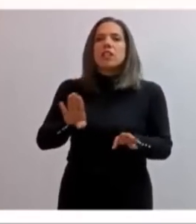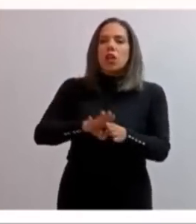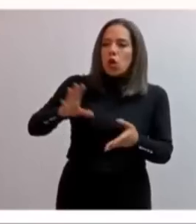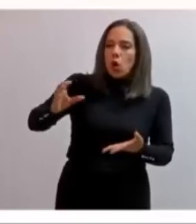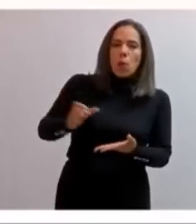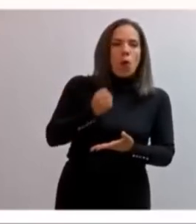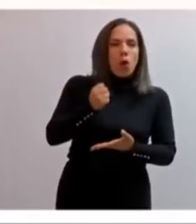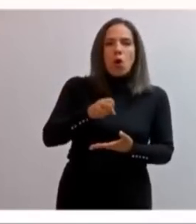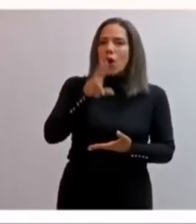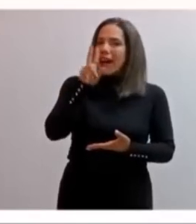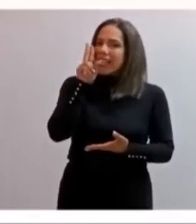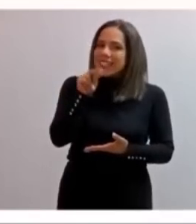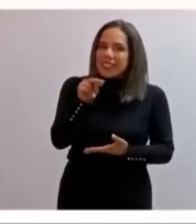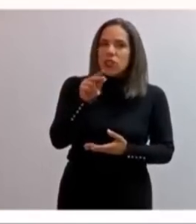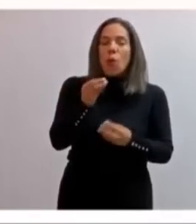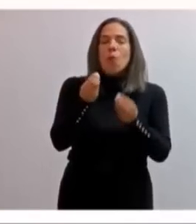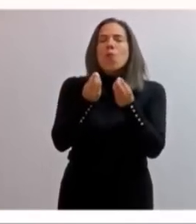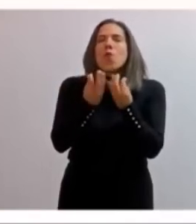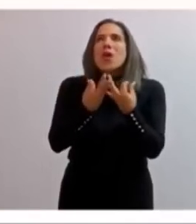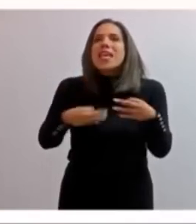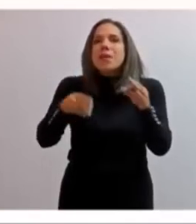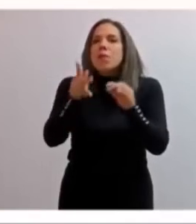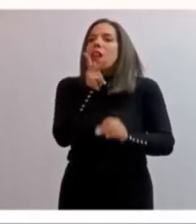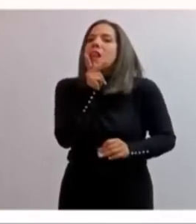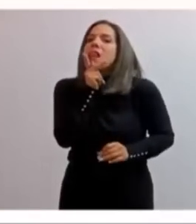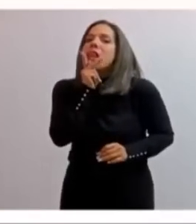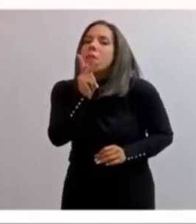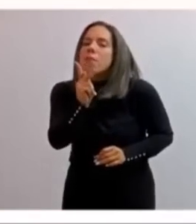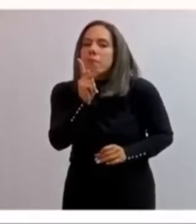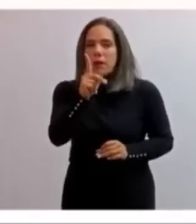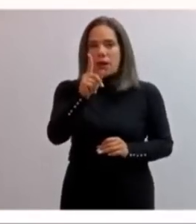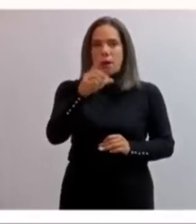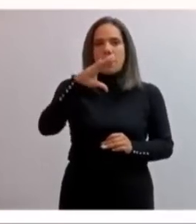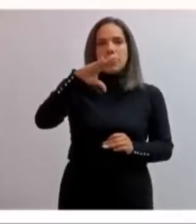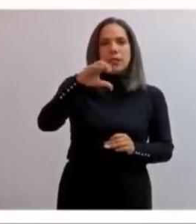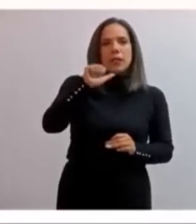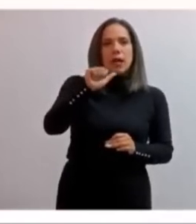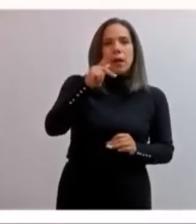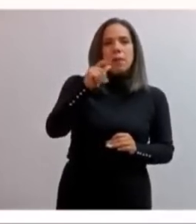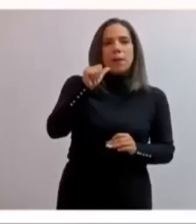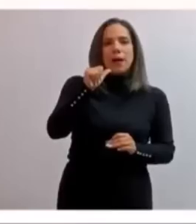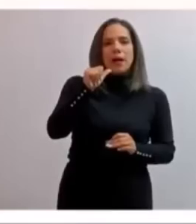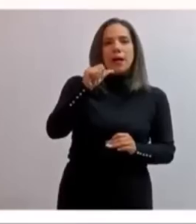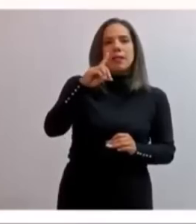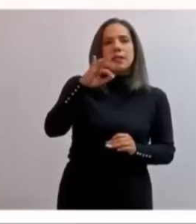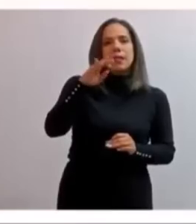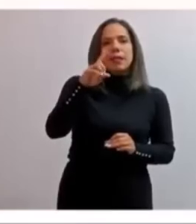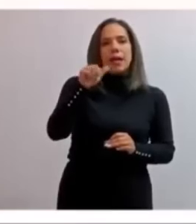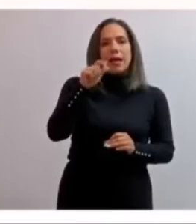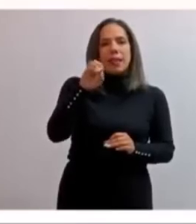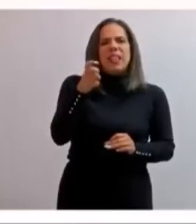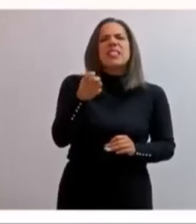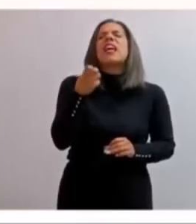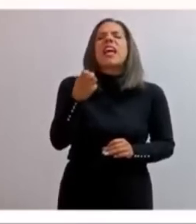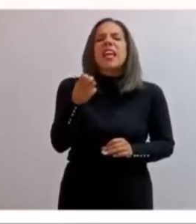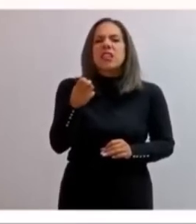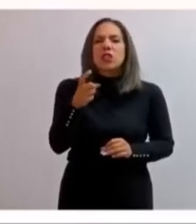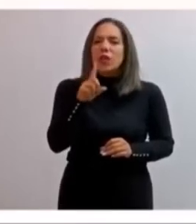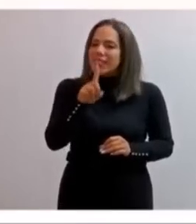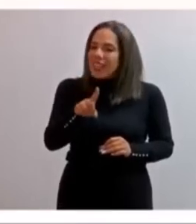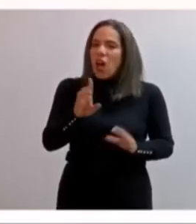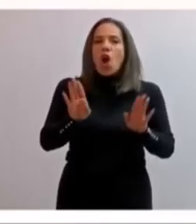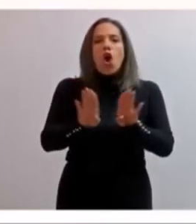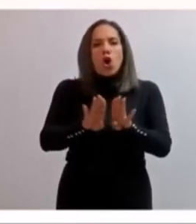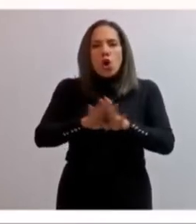Por favor, aquí las palabras son fundamentales. Las capacidades se desarrollan de acuerdo a contexto, de acuerdo a